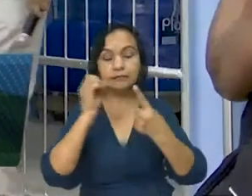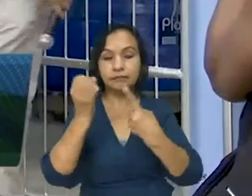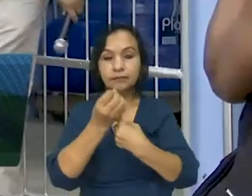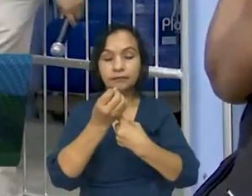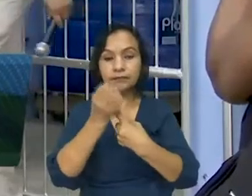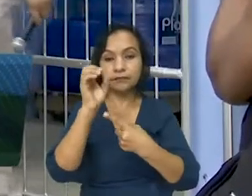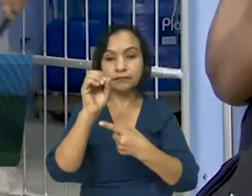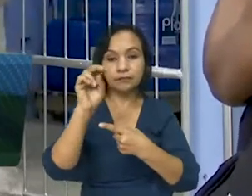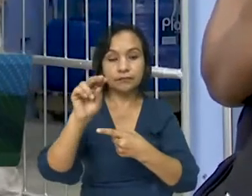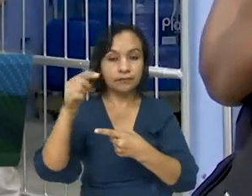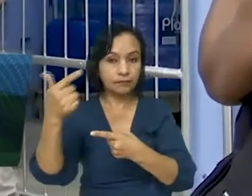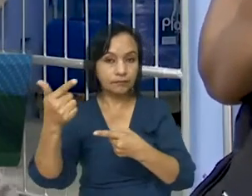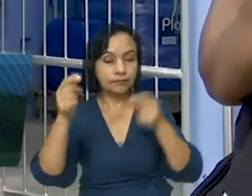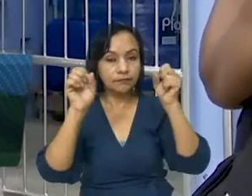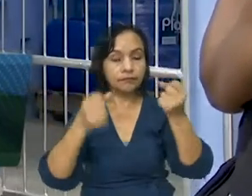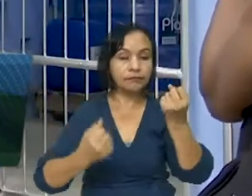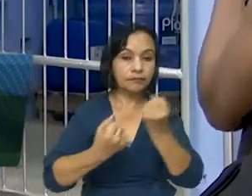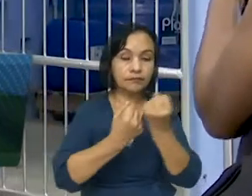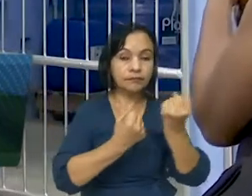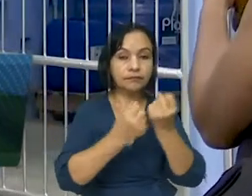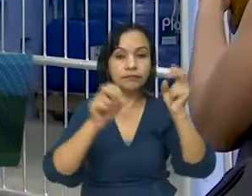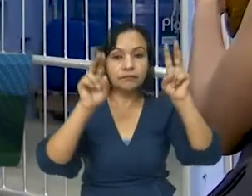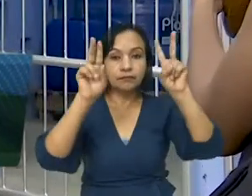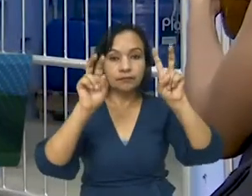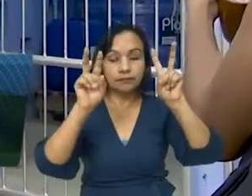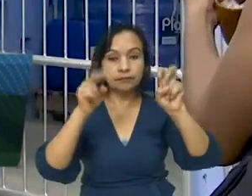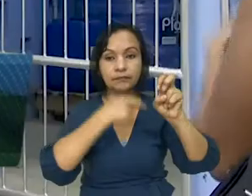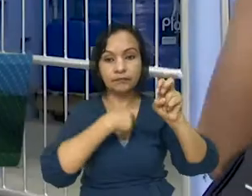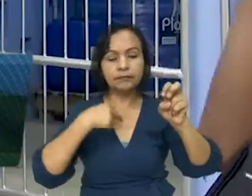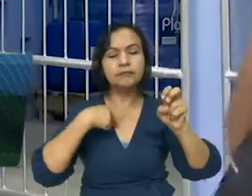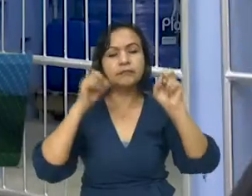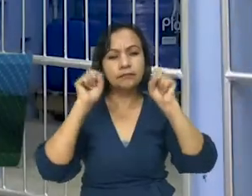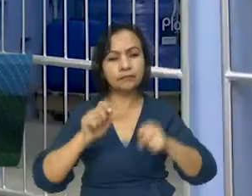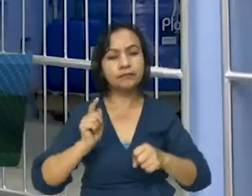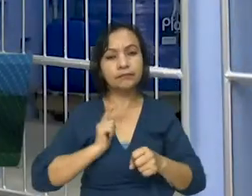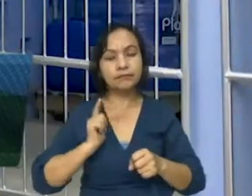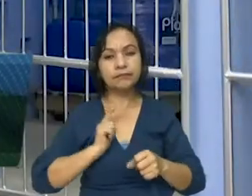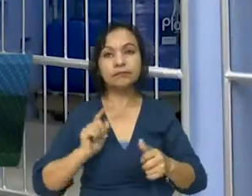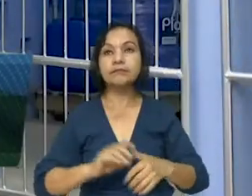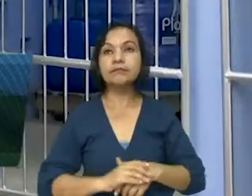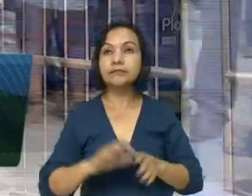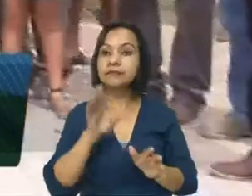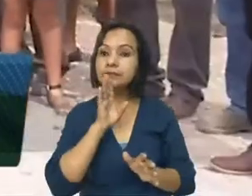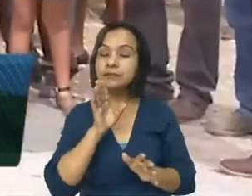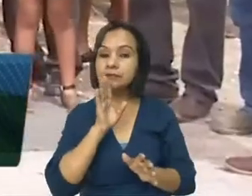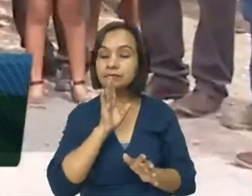no gubernamentales que están dispuestos a apoyar este tema y que lo estamos logrando. Entonces, hablar de